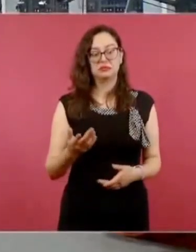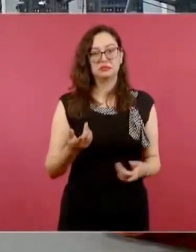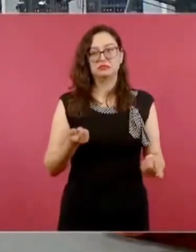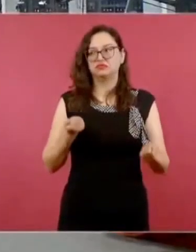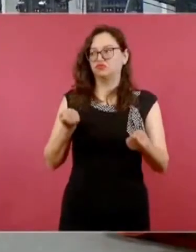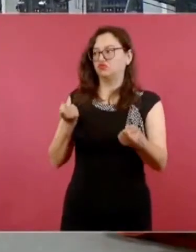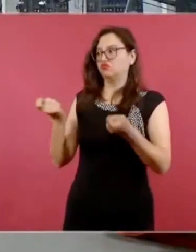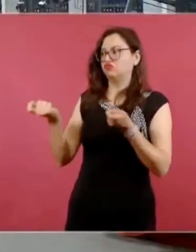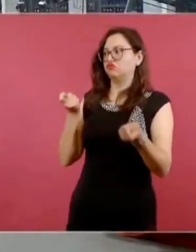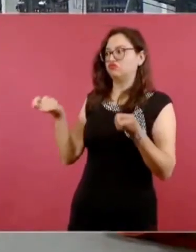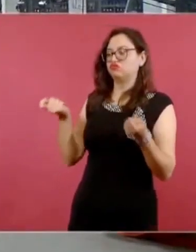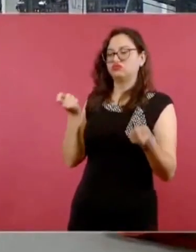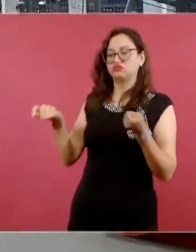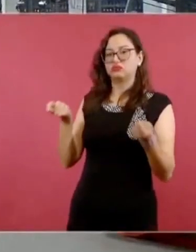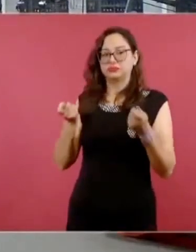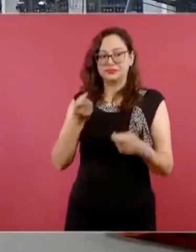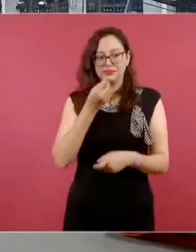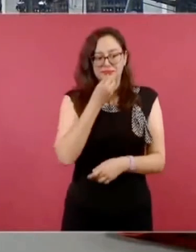no dura,